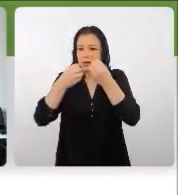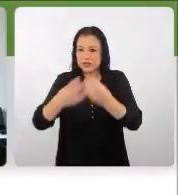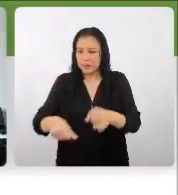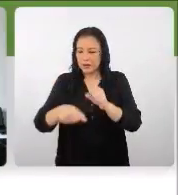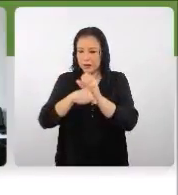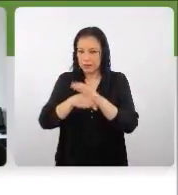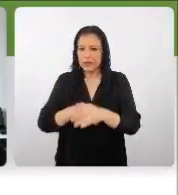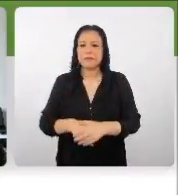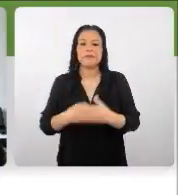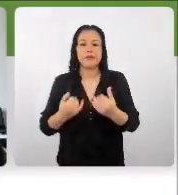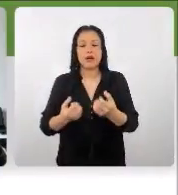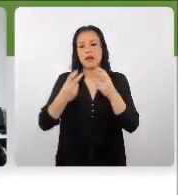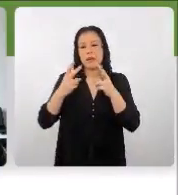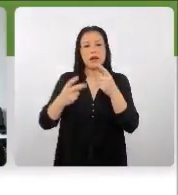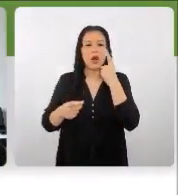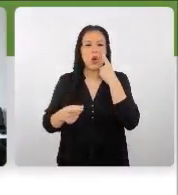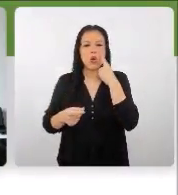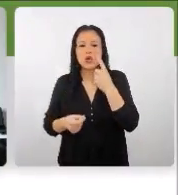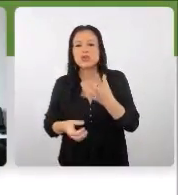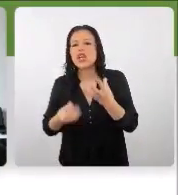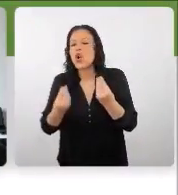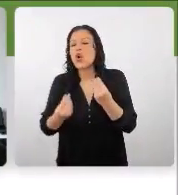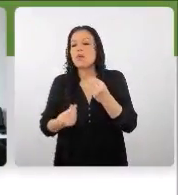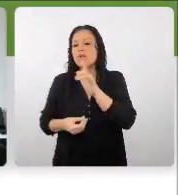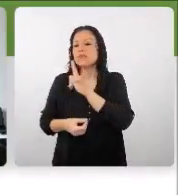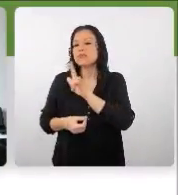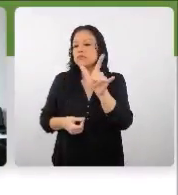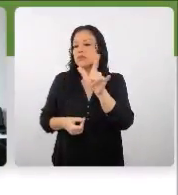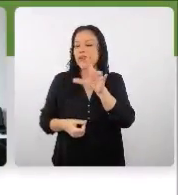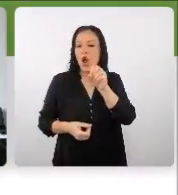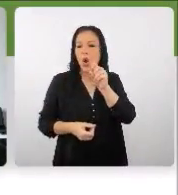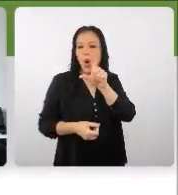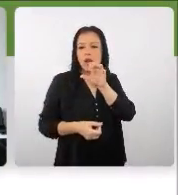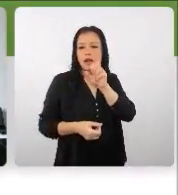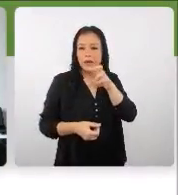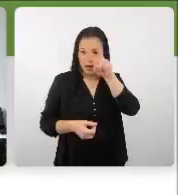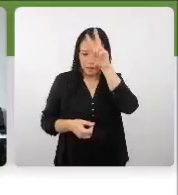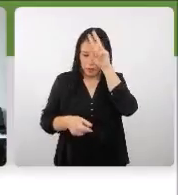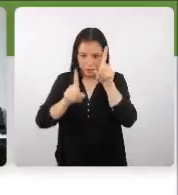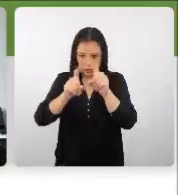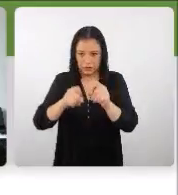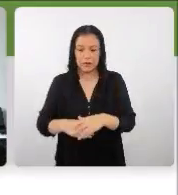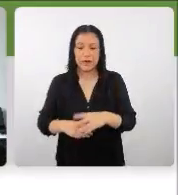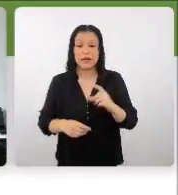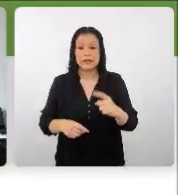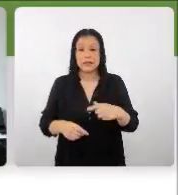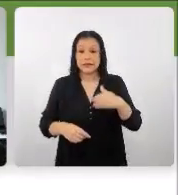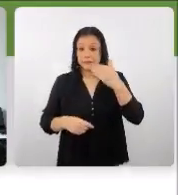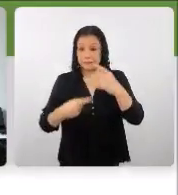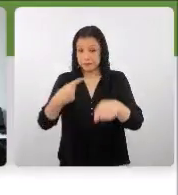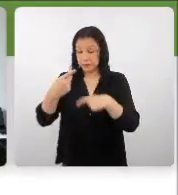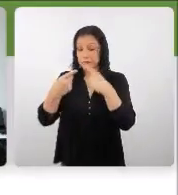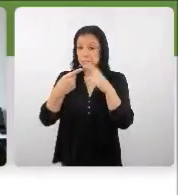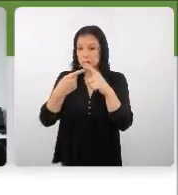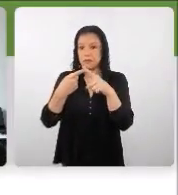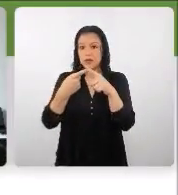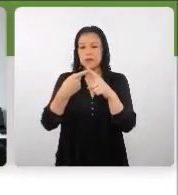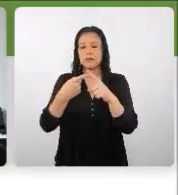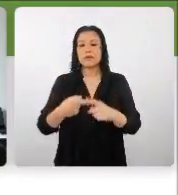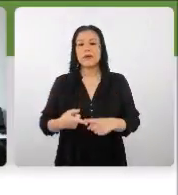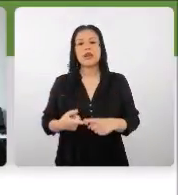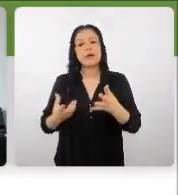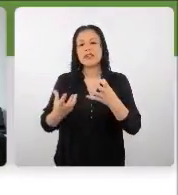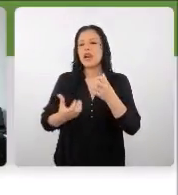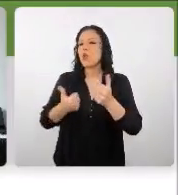Y vayamos a conocer un poco cómo va a ser este viaje de Oliver a Perú. El primer paso para entrar en la